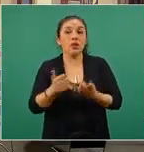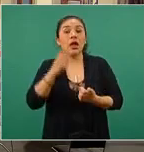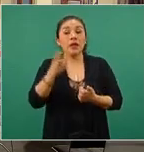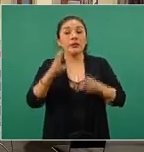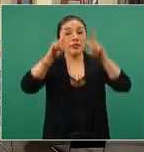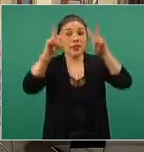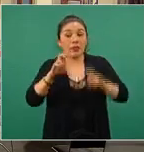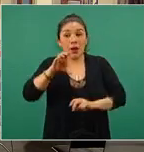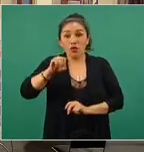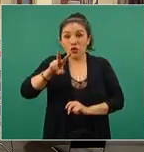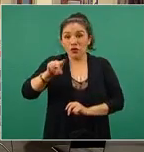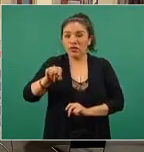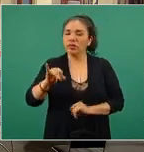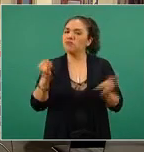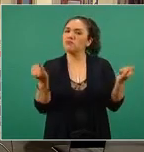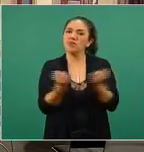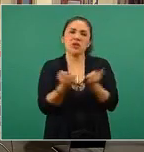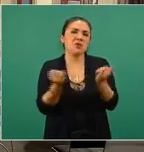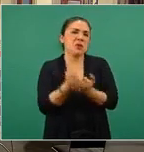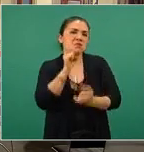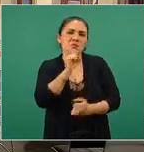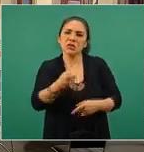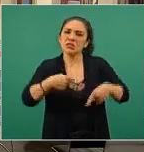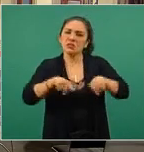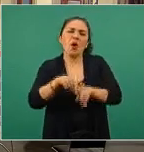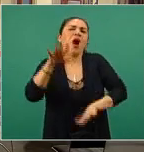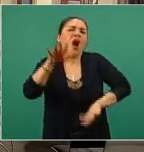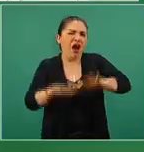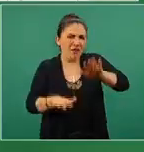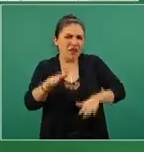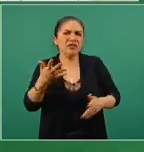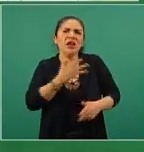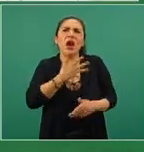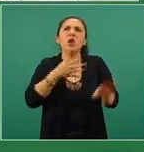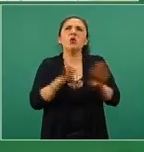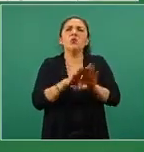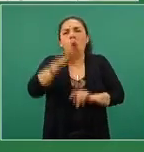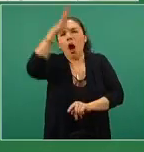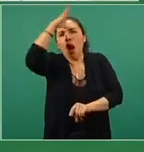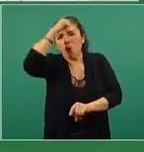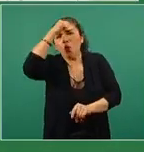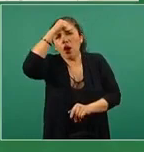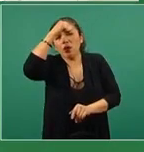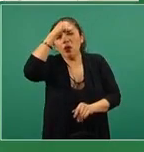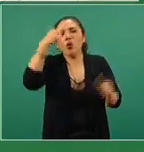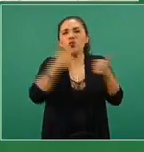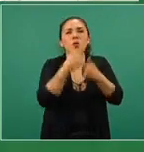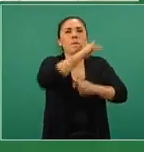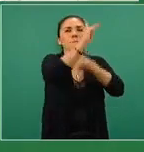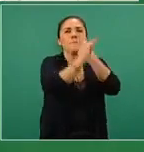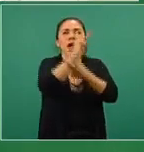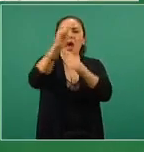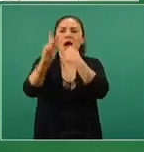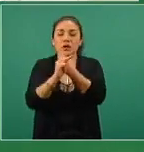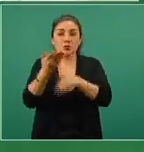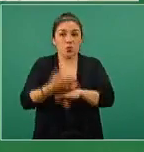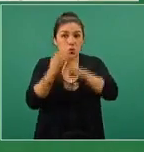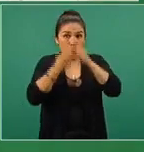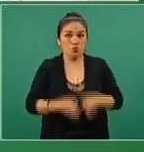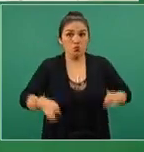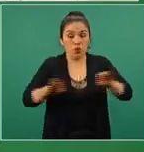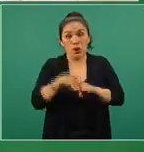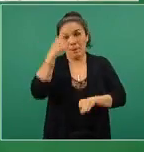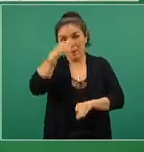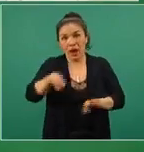COVID, pues ni se diga. Yo creo que algunas veces hubo los acuerdos entre países muy importantes